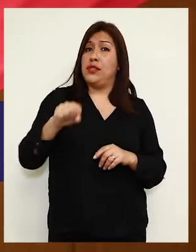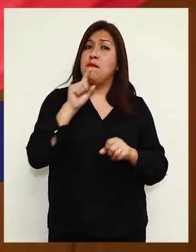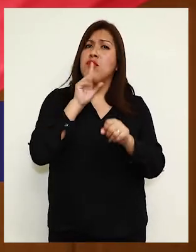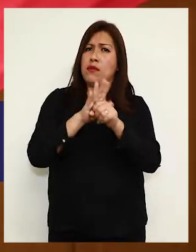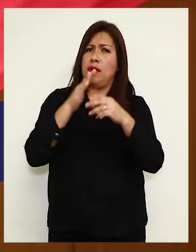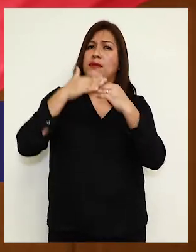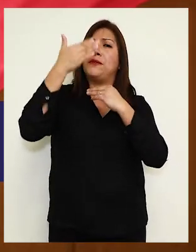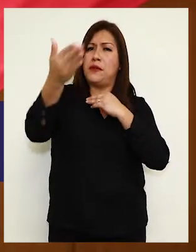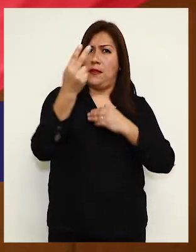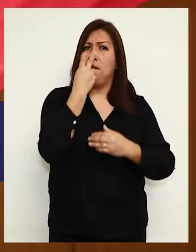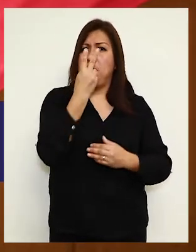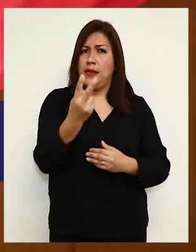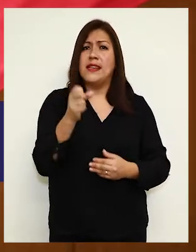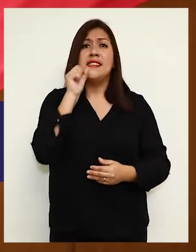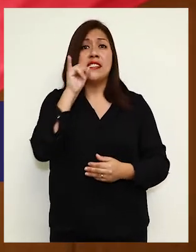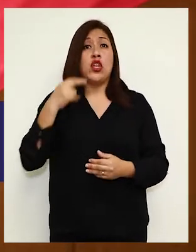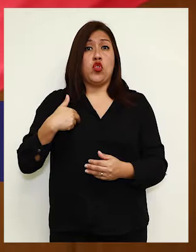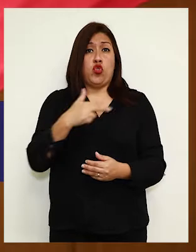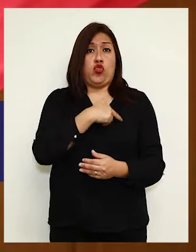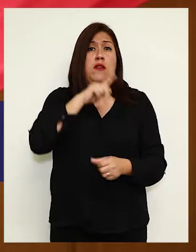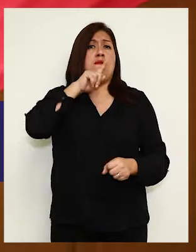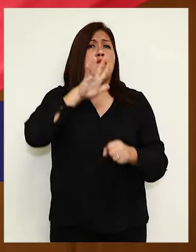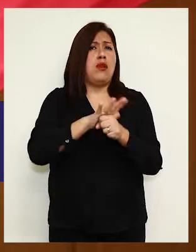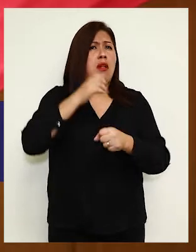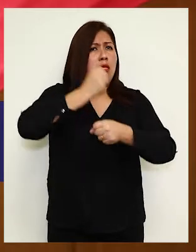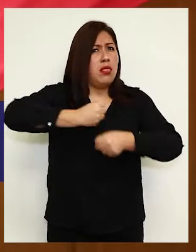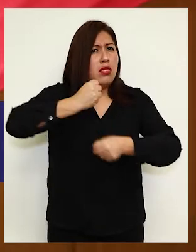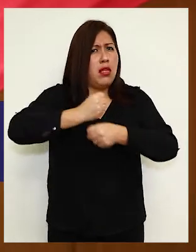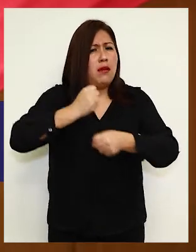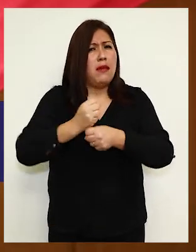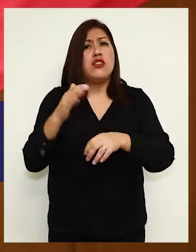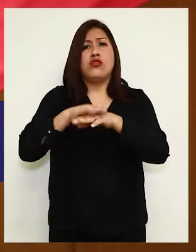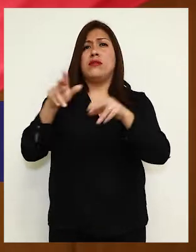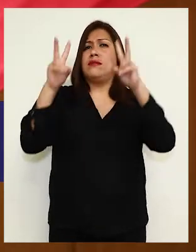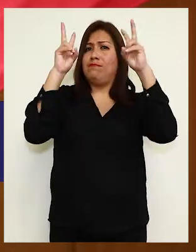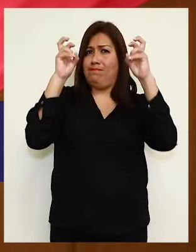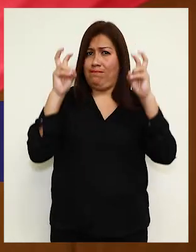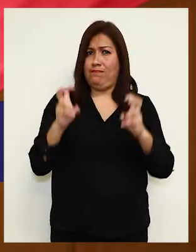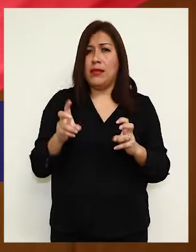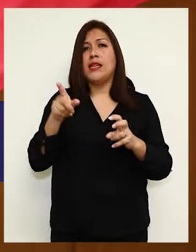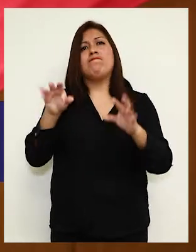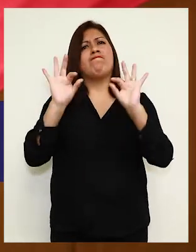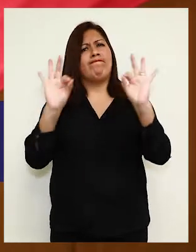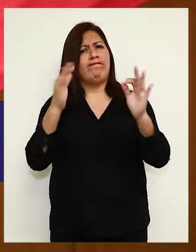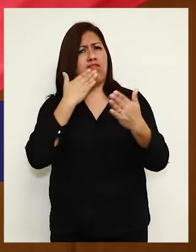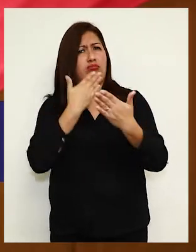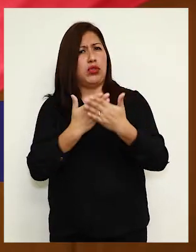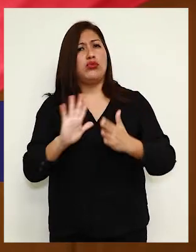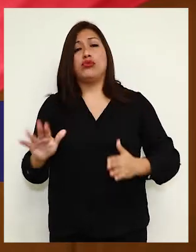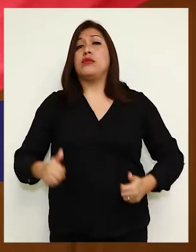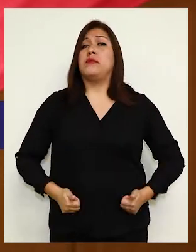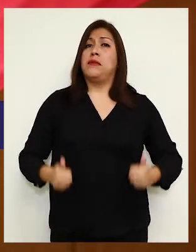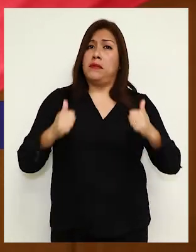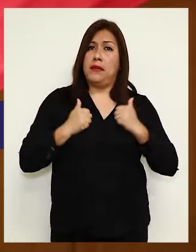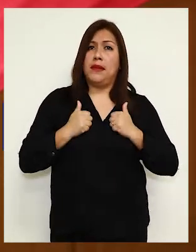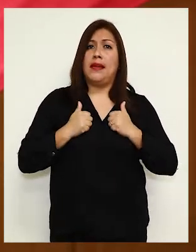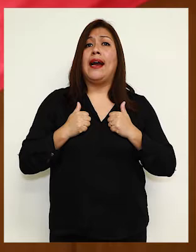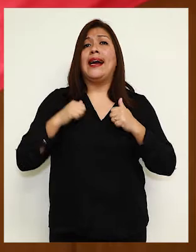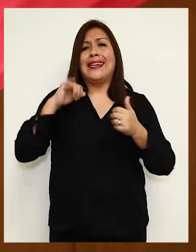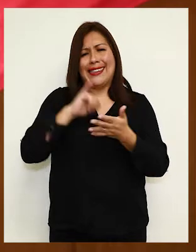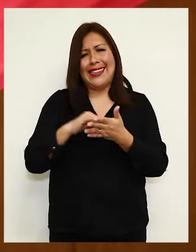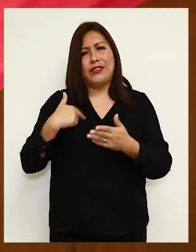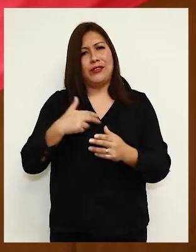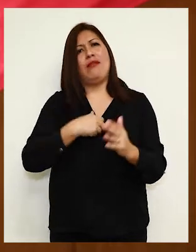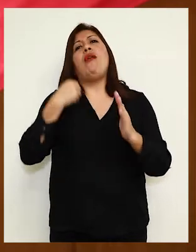que si trabajamos integralmente todos estos temas, podrán mejorar su calidad de vida. Y en eso estamos actualmente. No